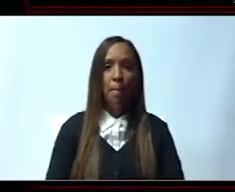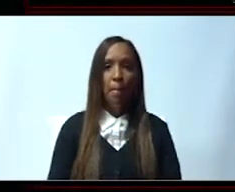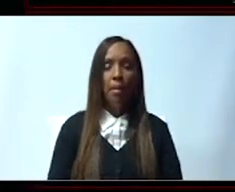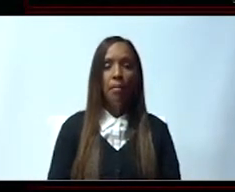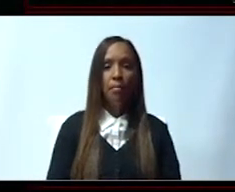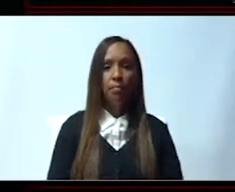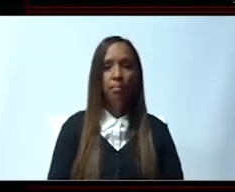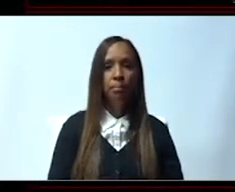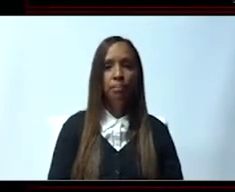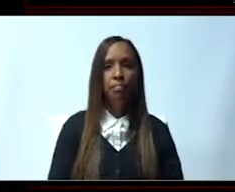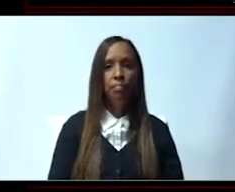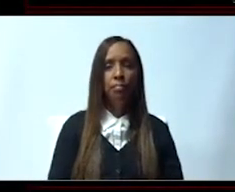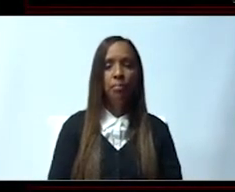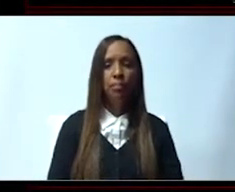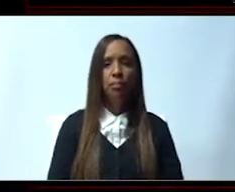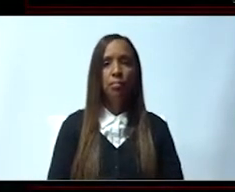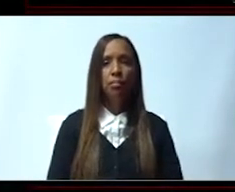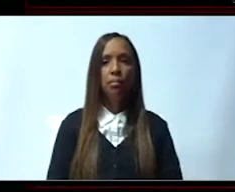Ok.